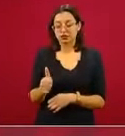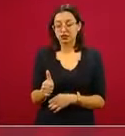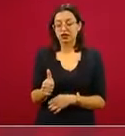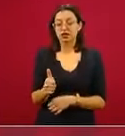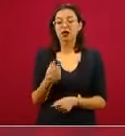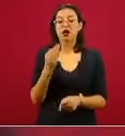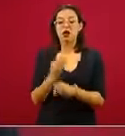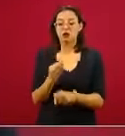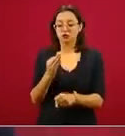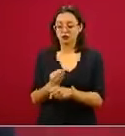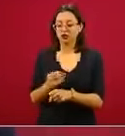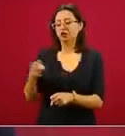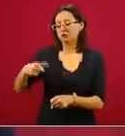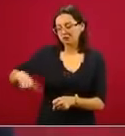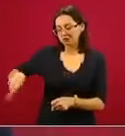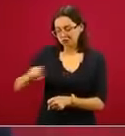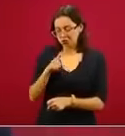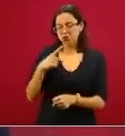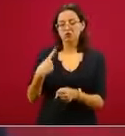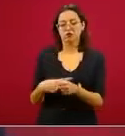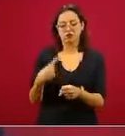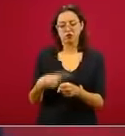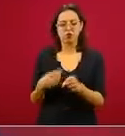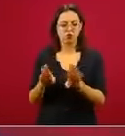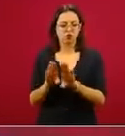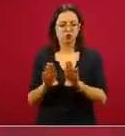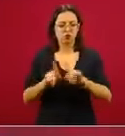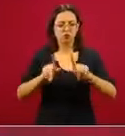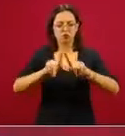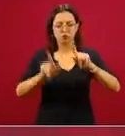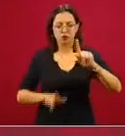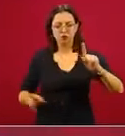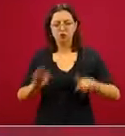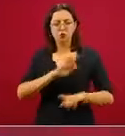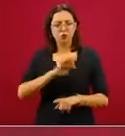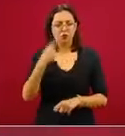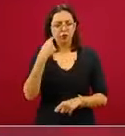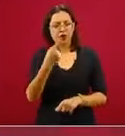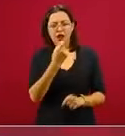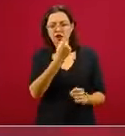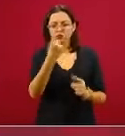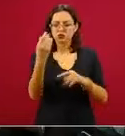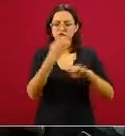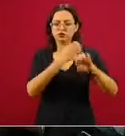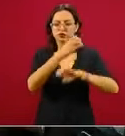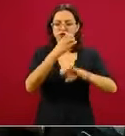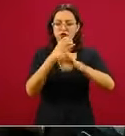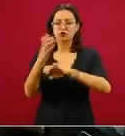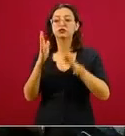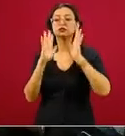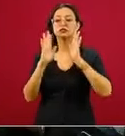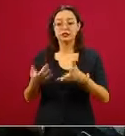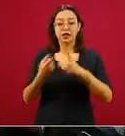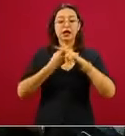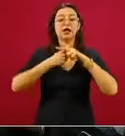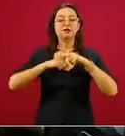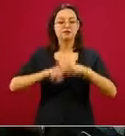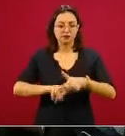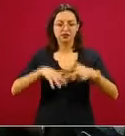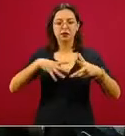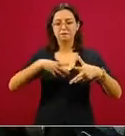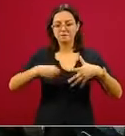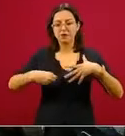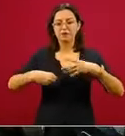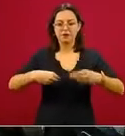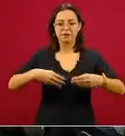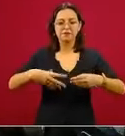este momento se distribuyen como se muestra en el mapa, y aquí empezamos a notar algunos estados que empiezan con su ciclo epidémico,